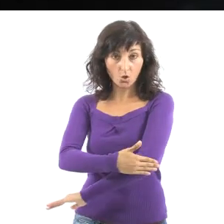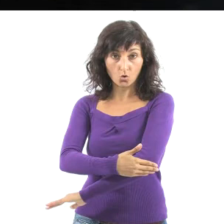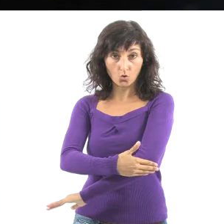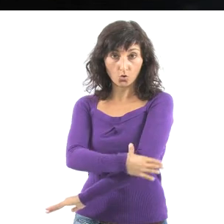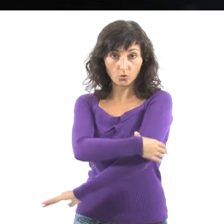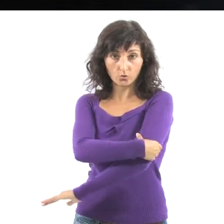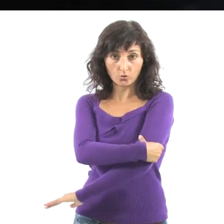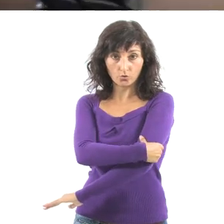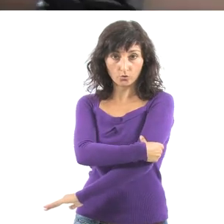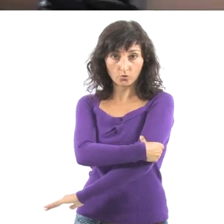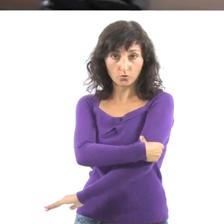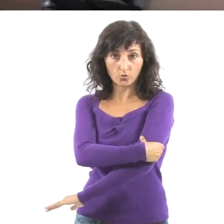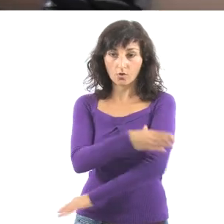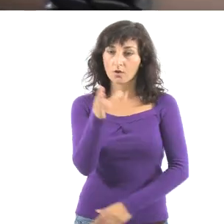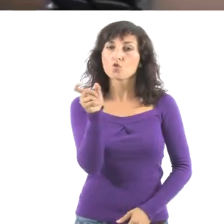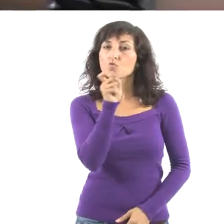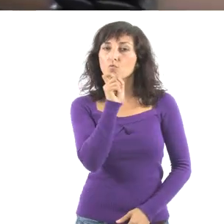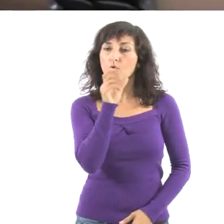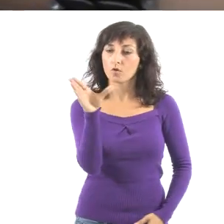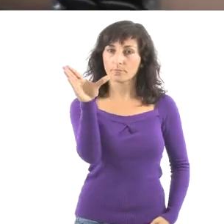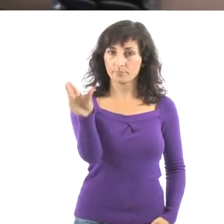con su mano en pinza.